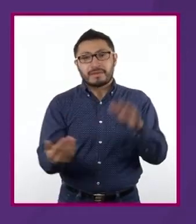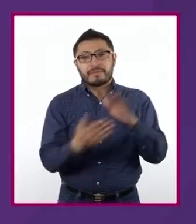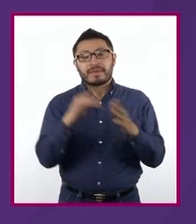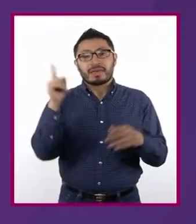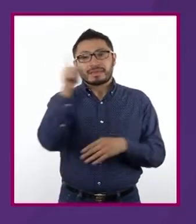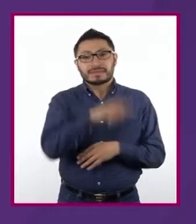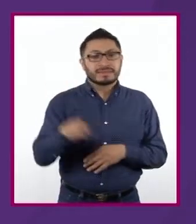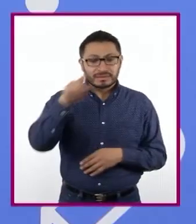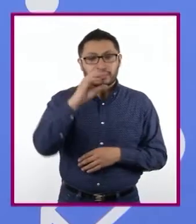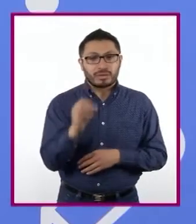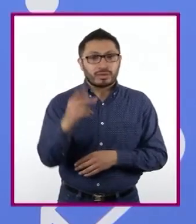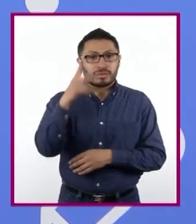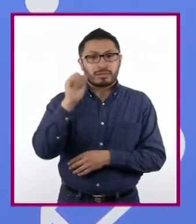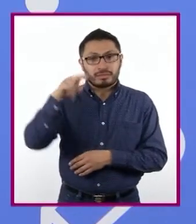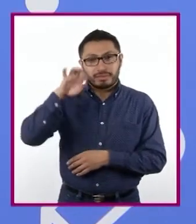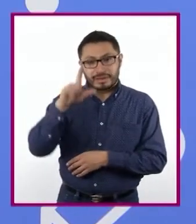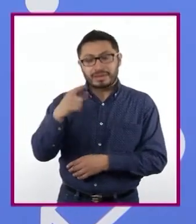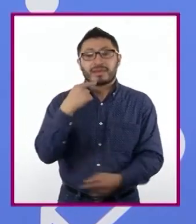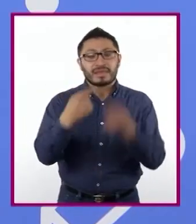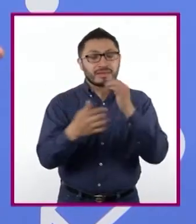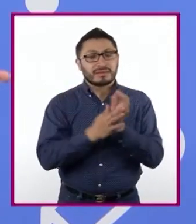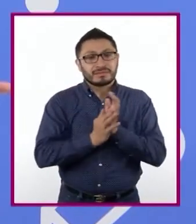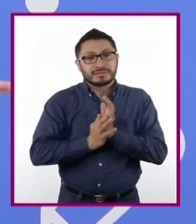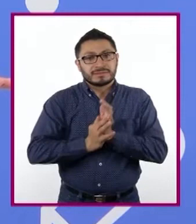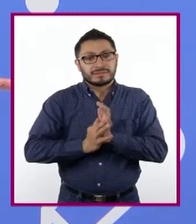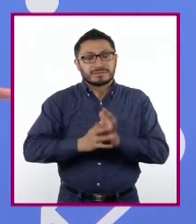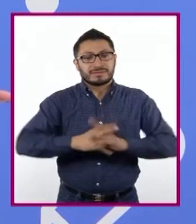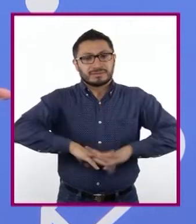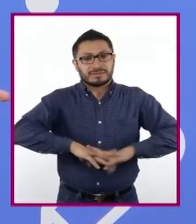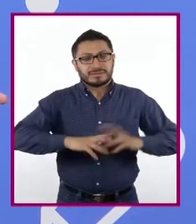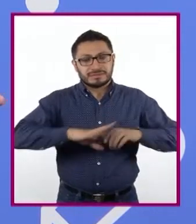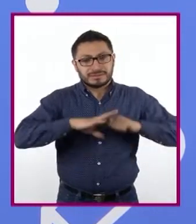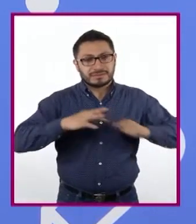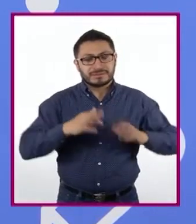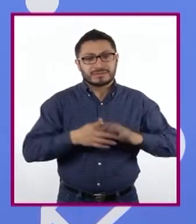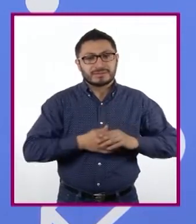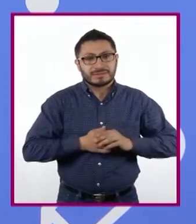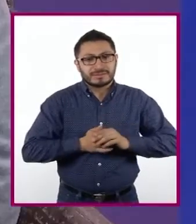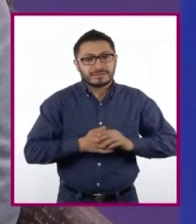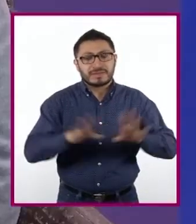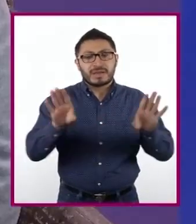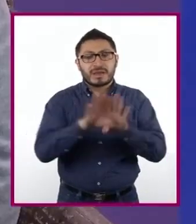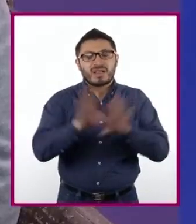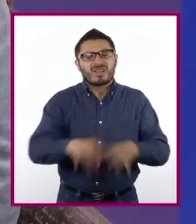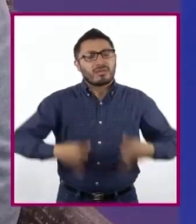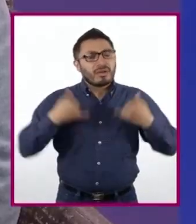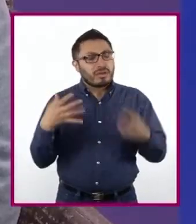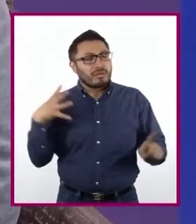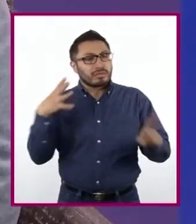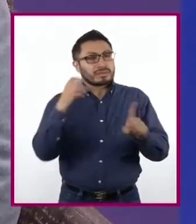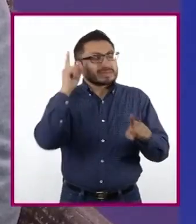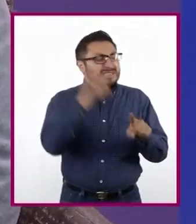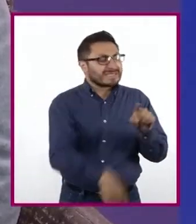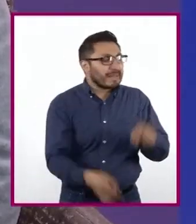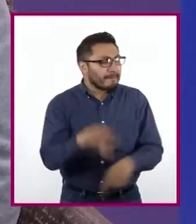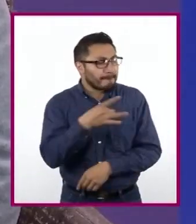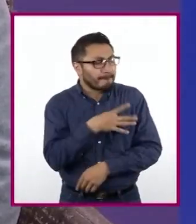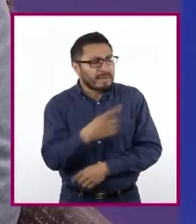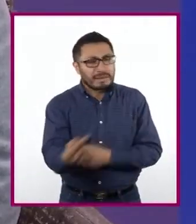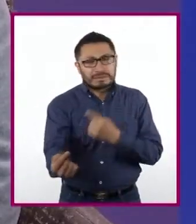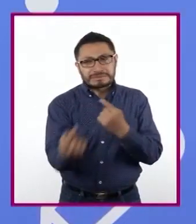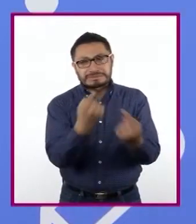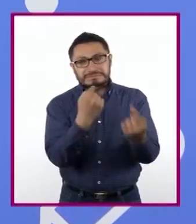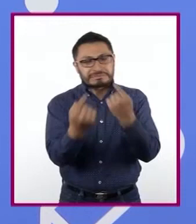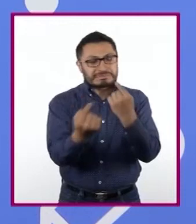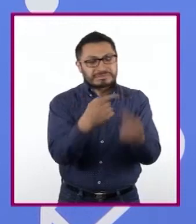de discusión. ¿Cómo puede un adolescente vencer el miedo al juicio